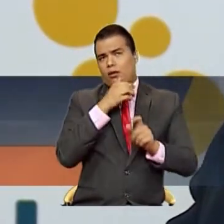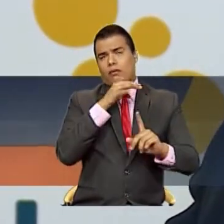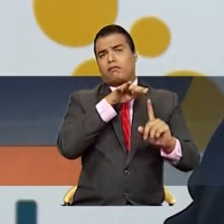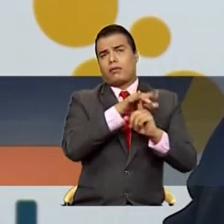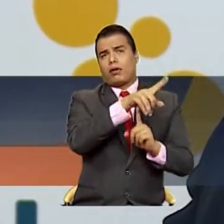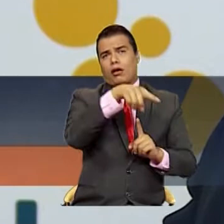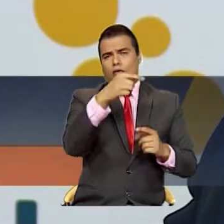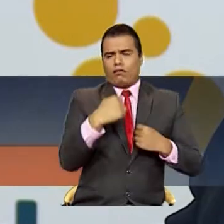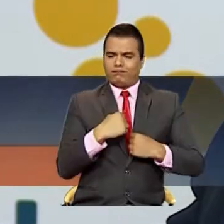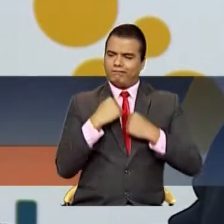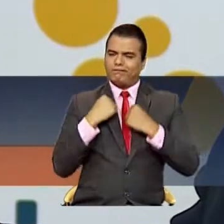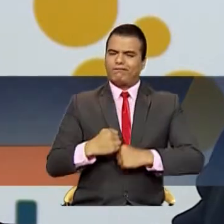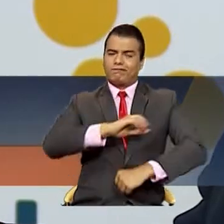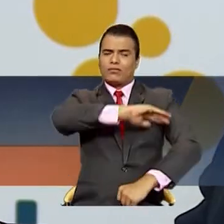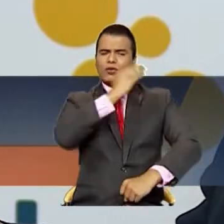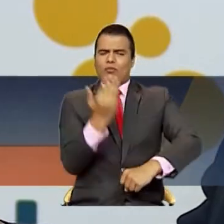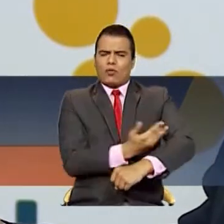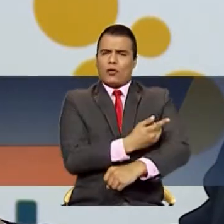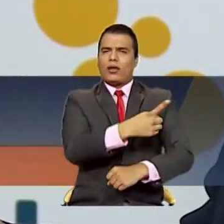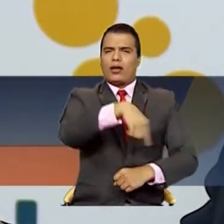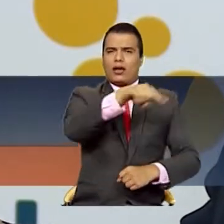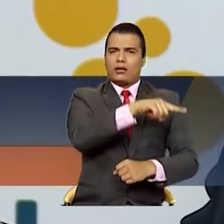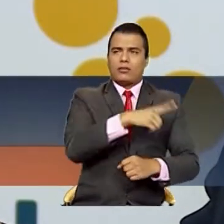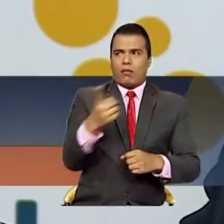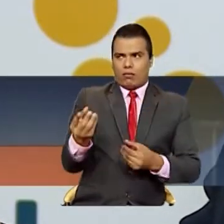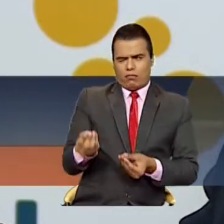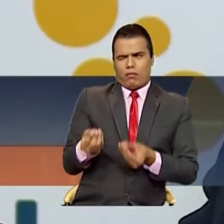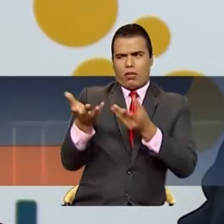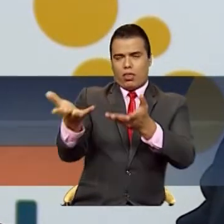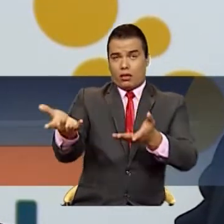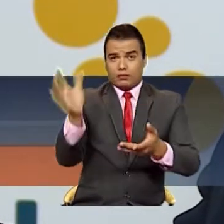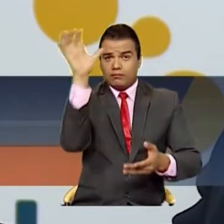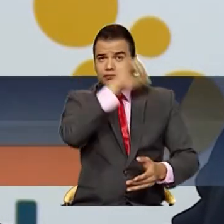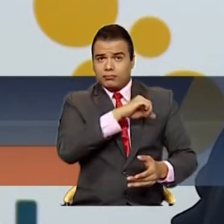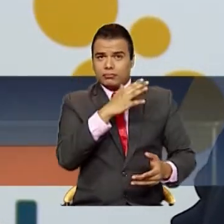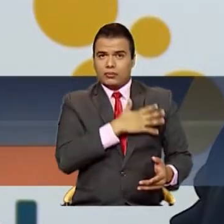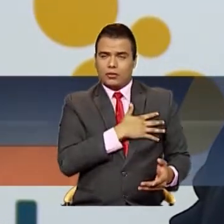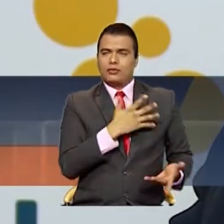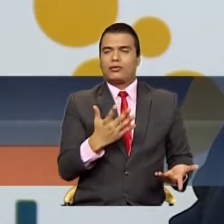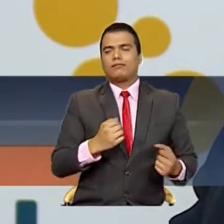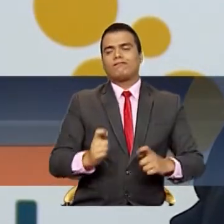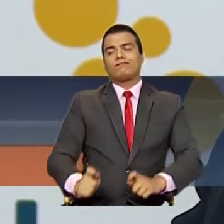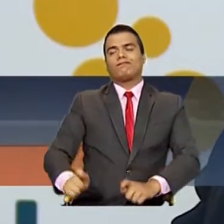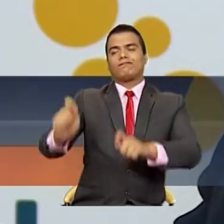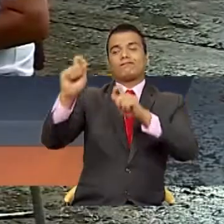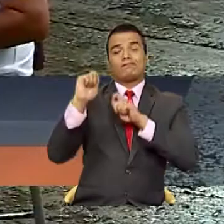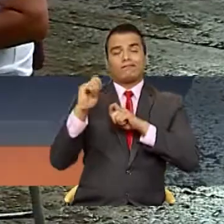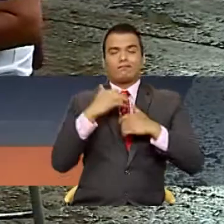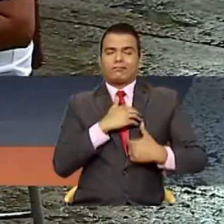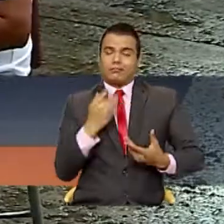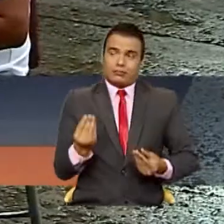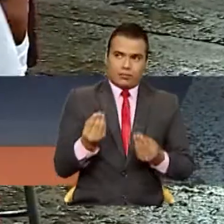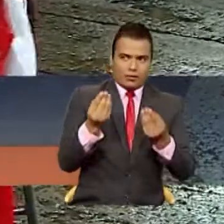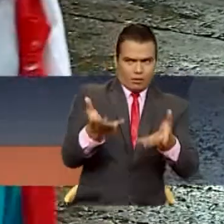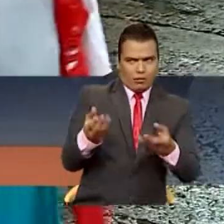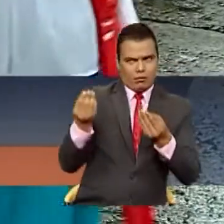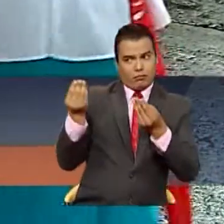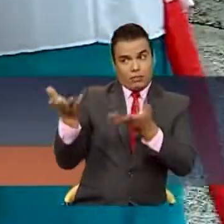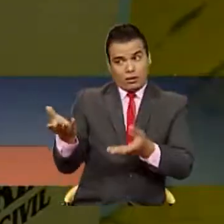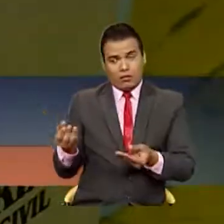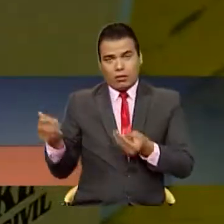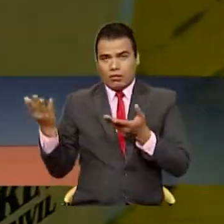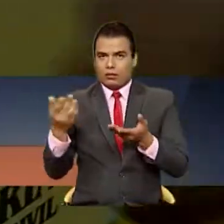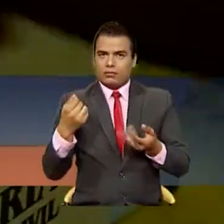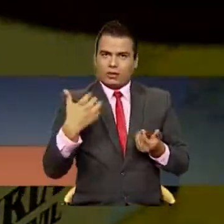quienes compran los votos, que hay un principio, que es que si vos llegas al poder comprando votos, ¿sí? O sea, utilizando recursos